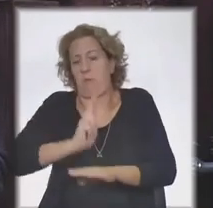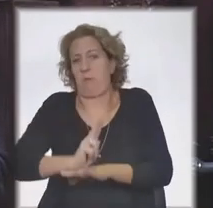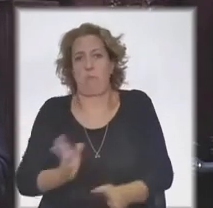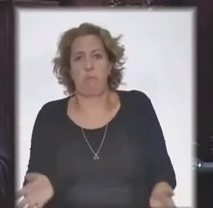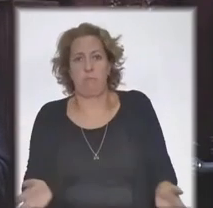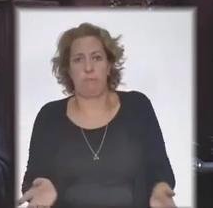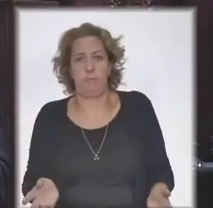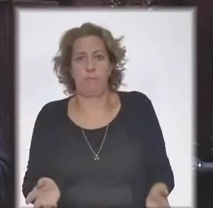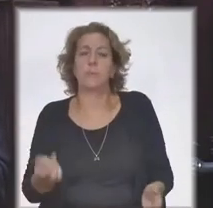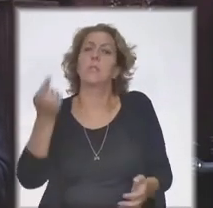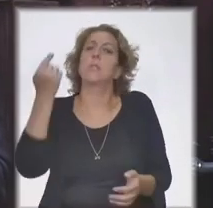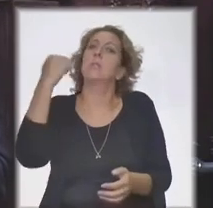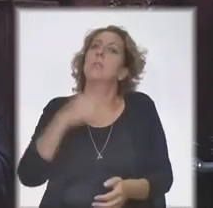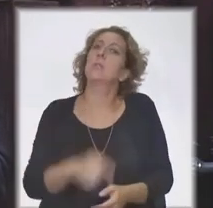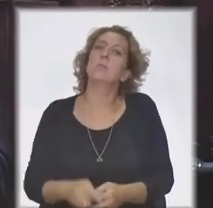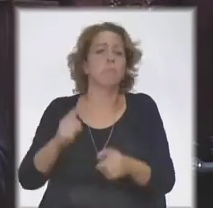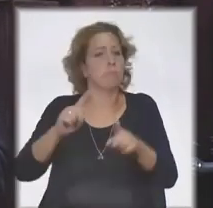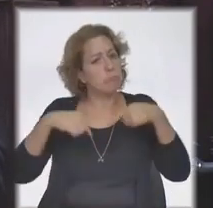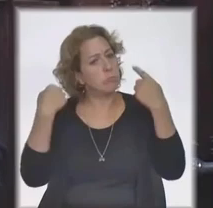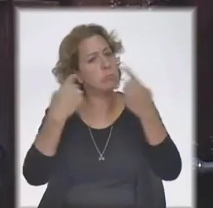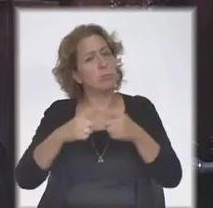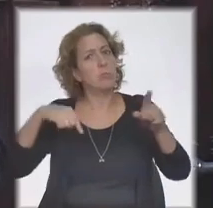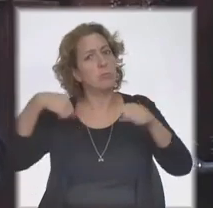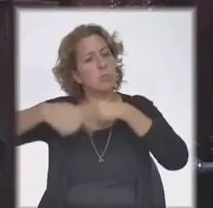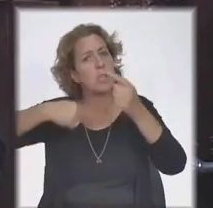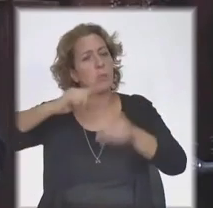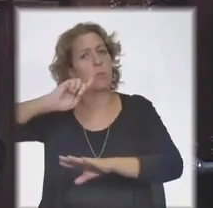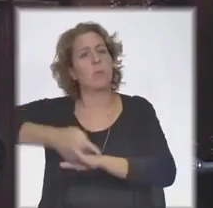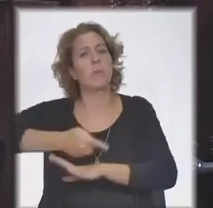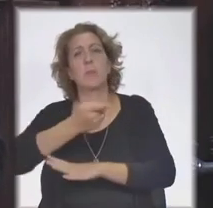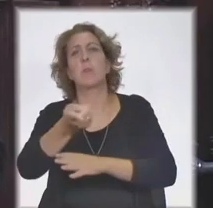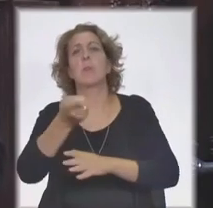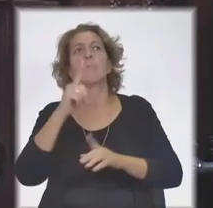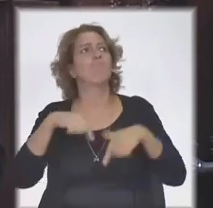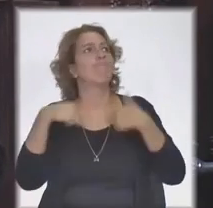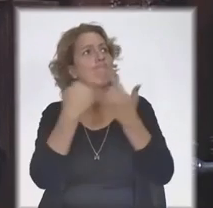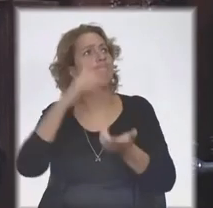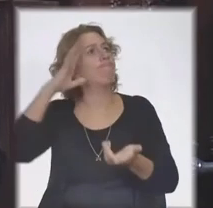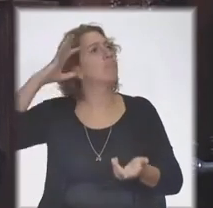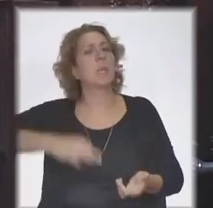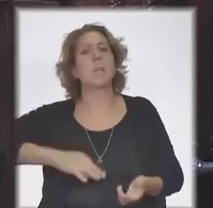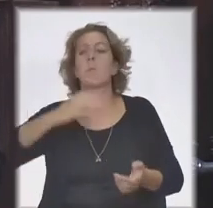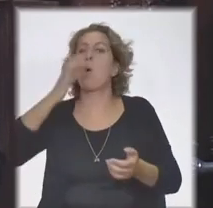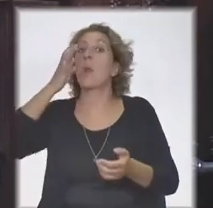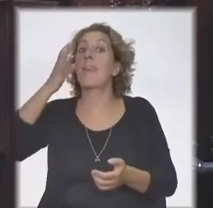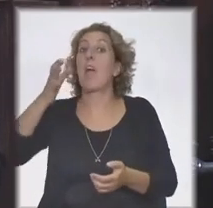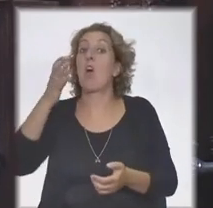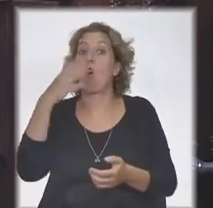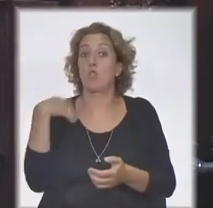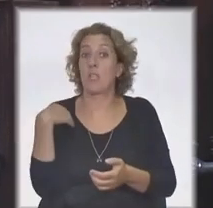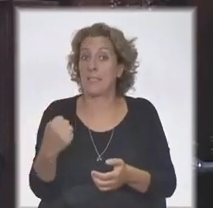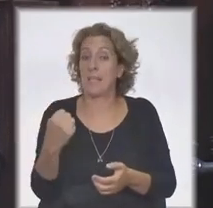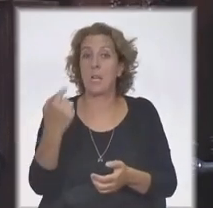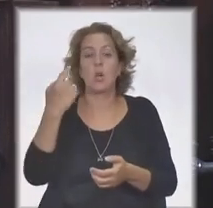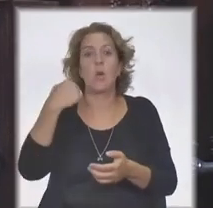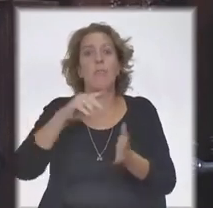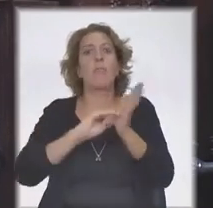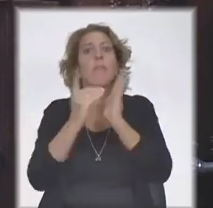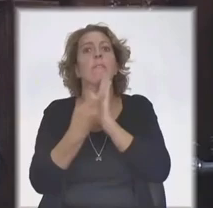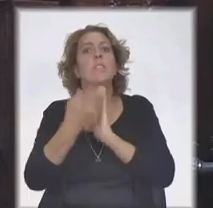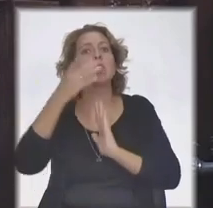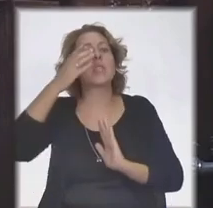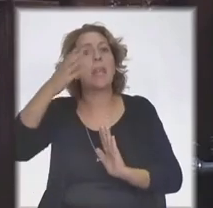Entonces nosotros en eso seguimos definiendo, nosotros creemos que el riesgo sanitario, la definición de riesgo